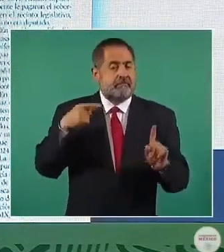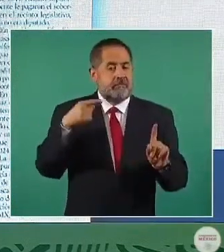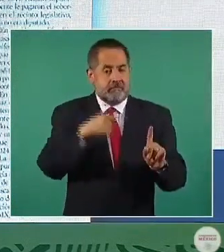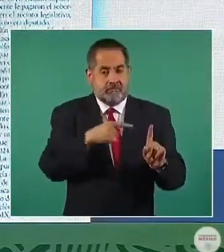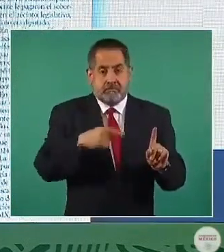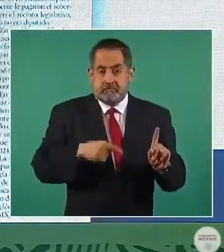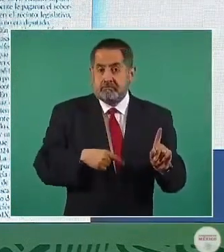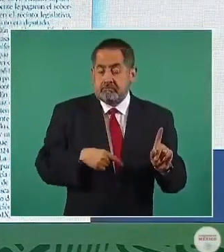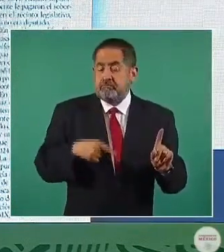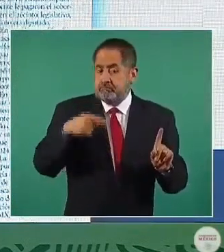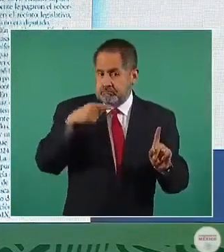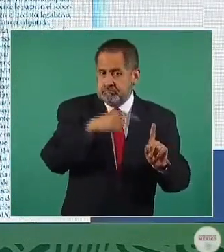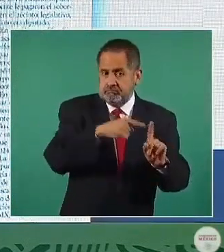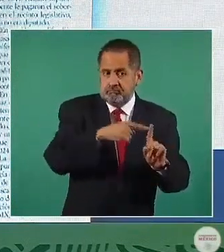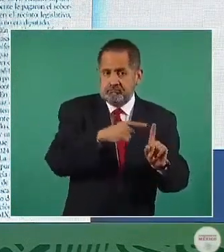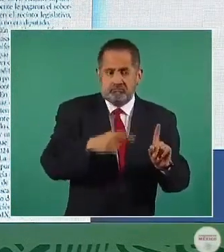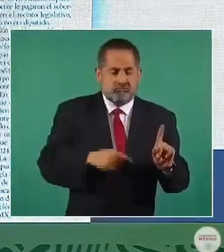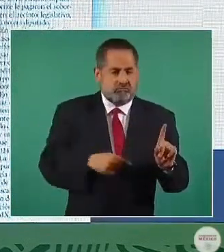es